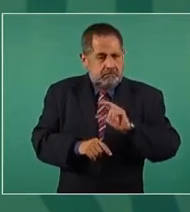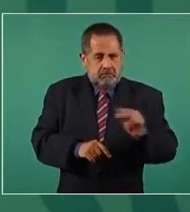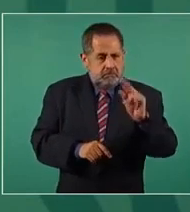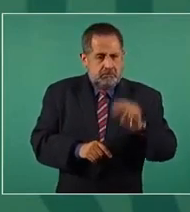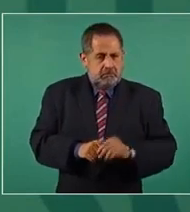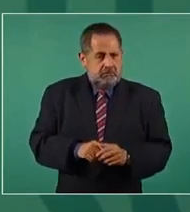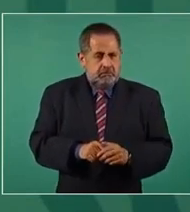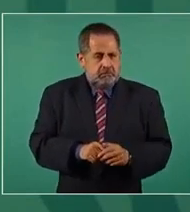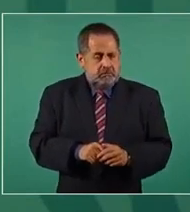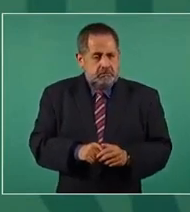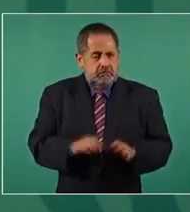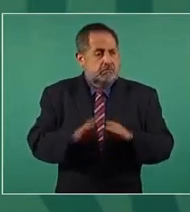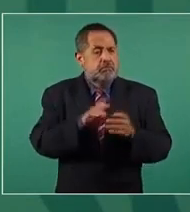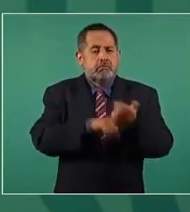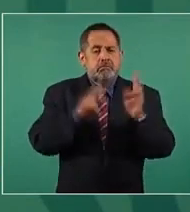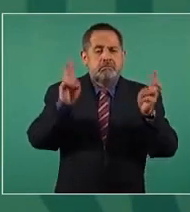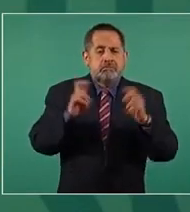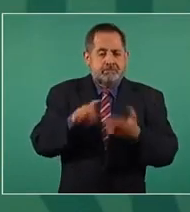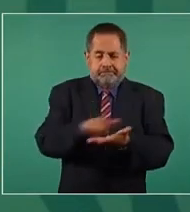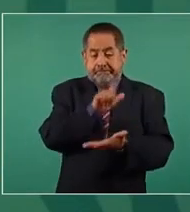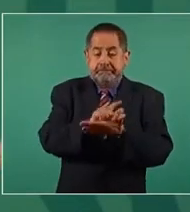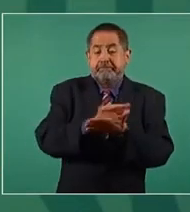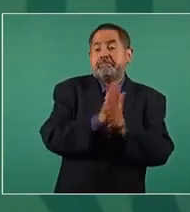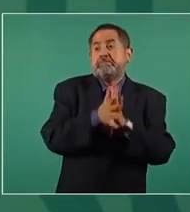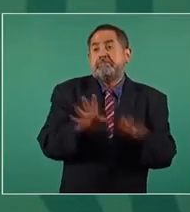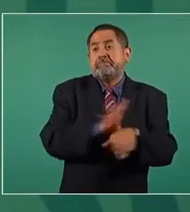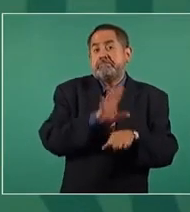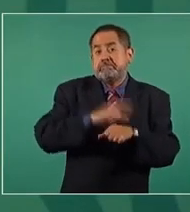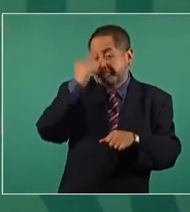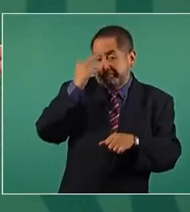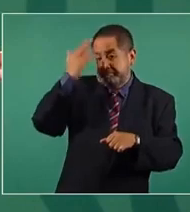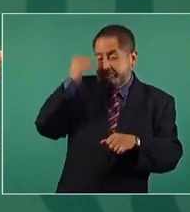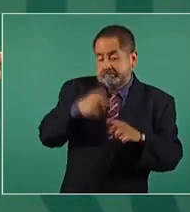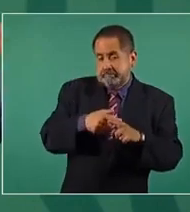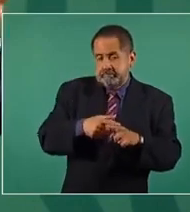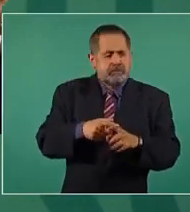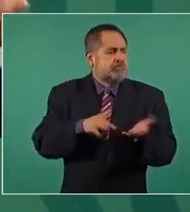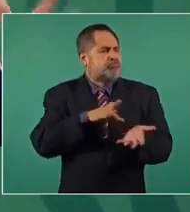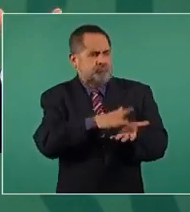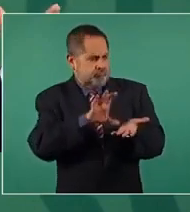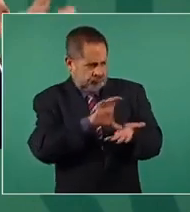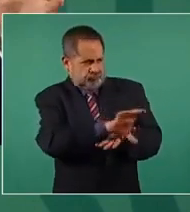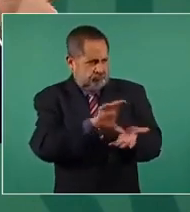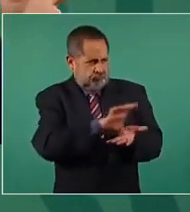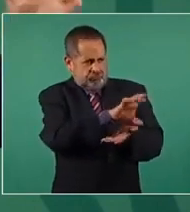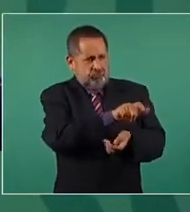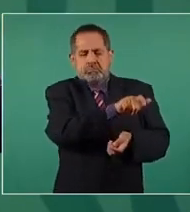por la llamada reforma energética, que les dio subsidios y